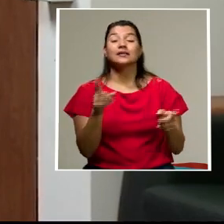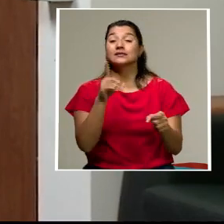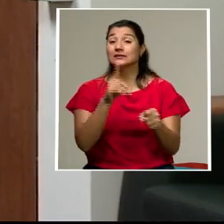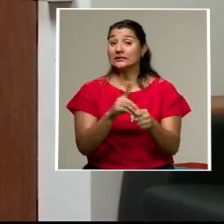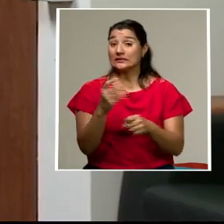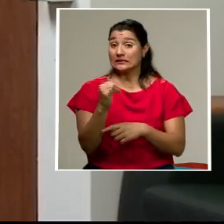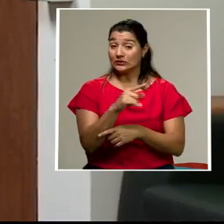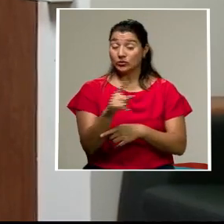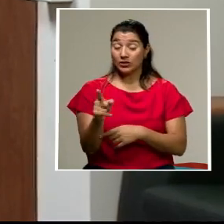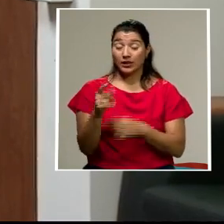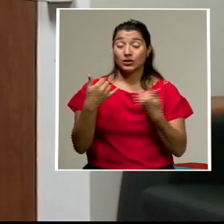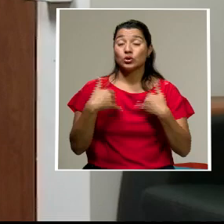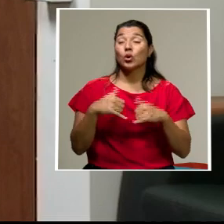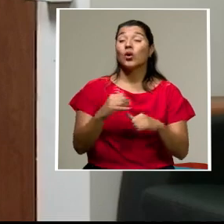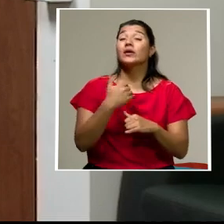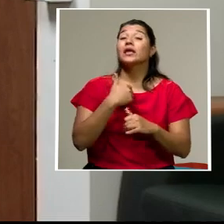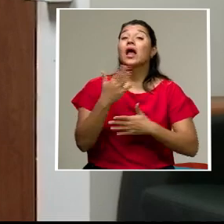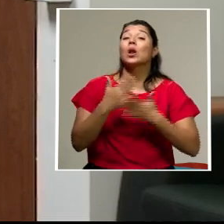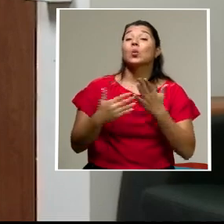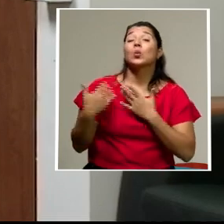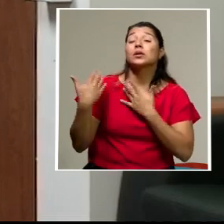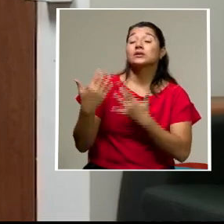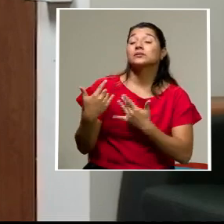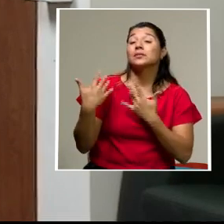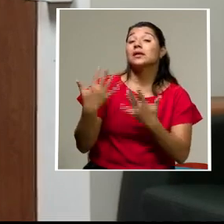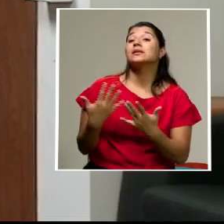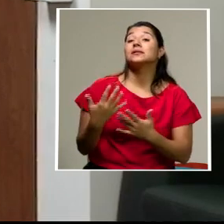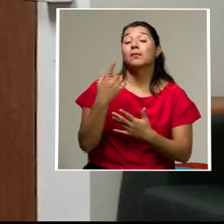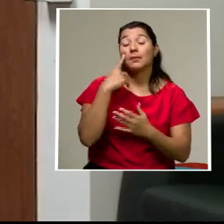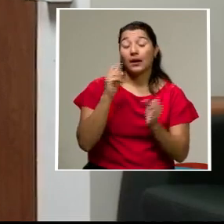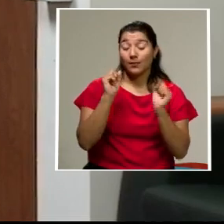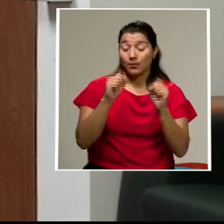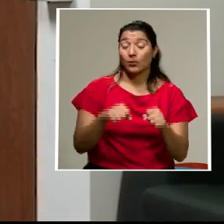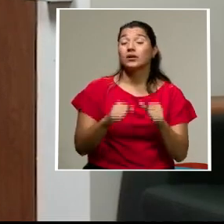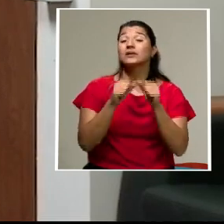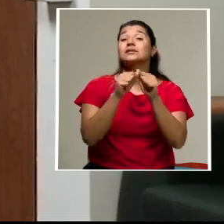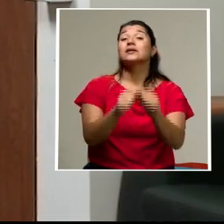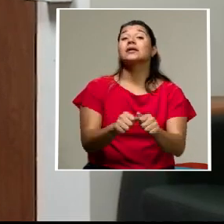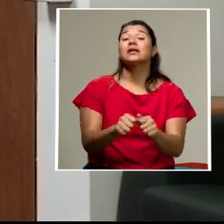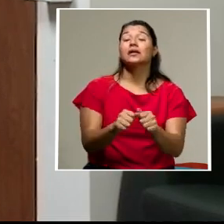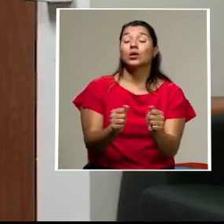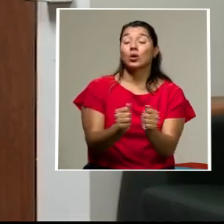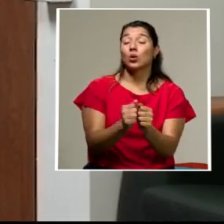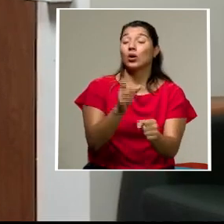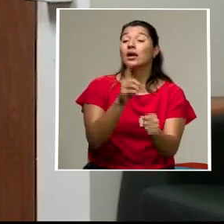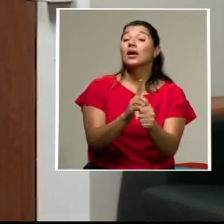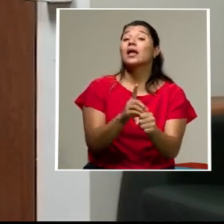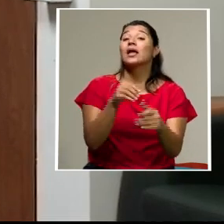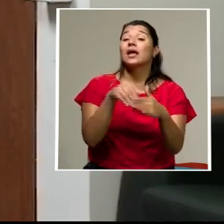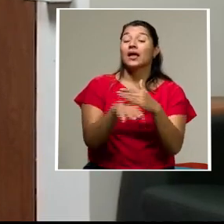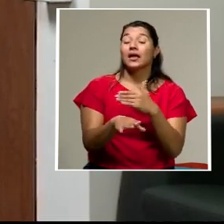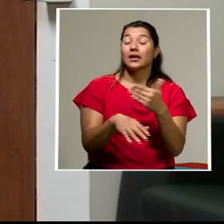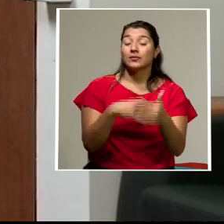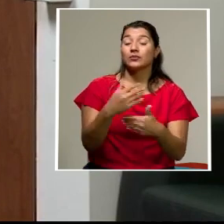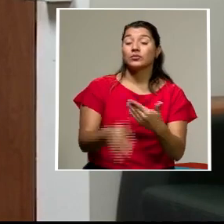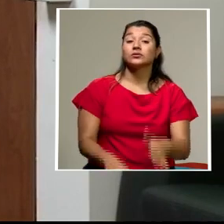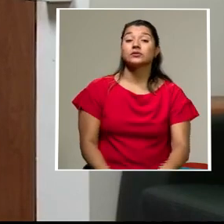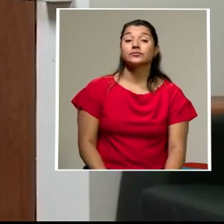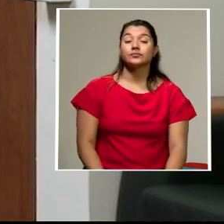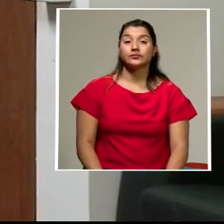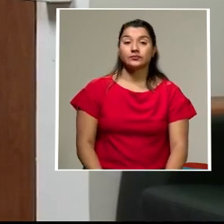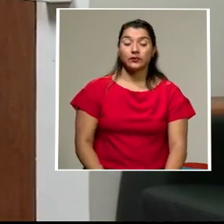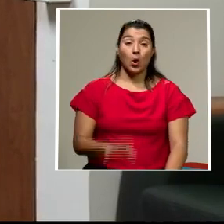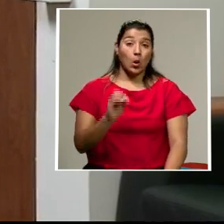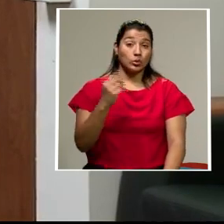todavía alguna expectativa o esperanza de poder salir de esa ley en ese trayecto, o esperarán simplemente a que llegue a